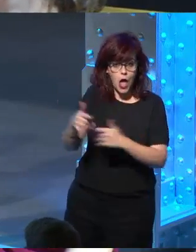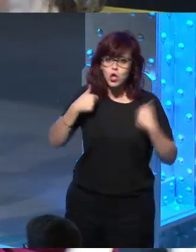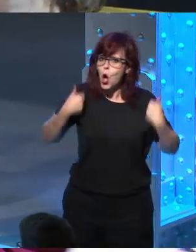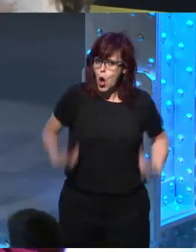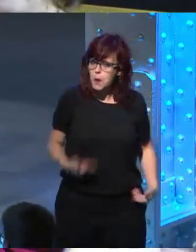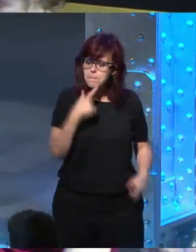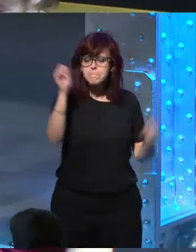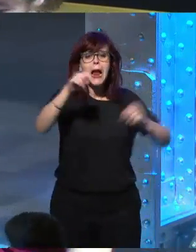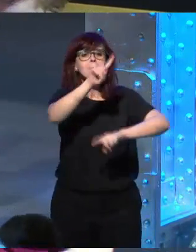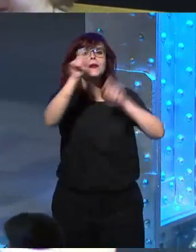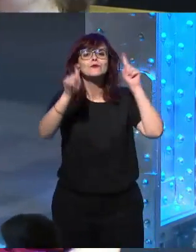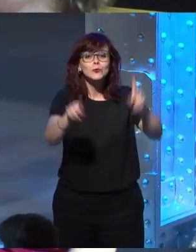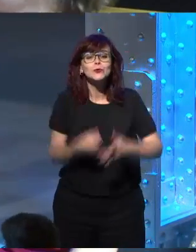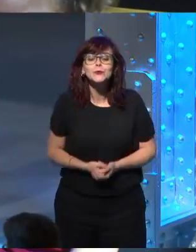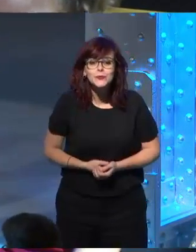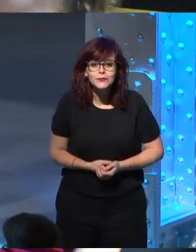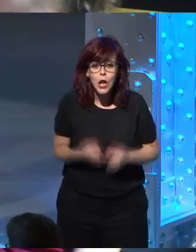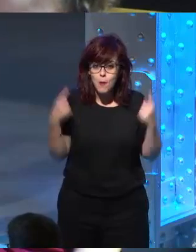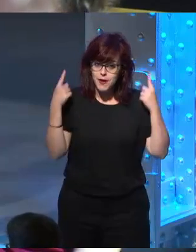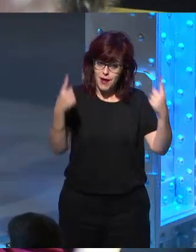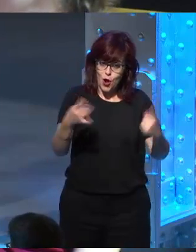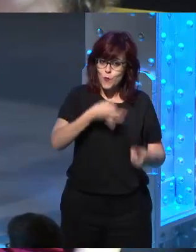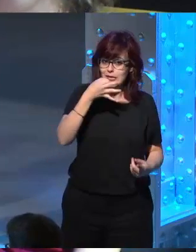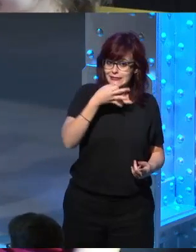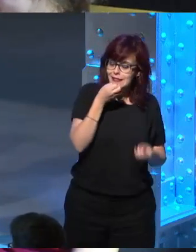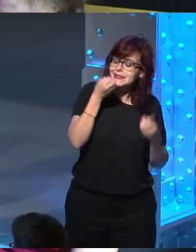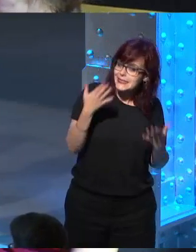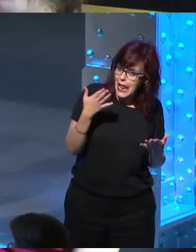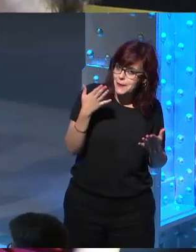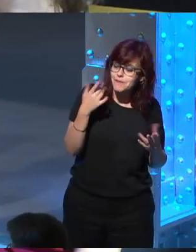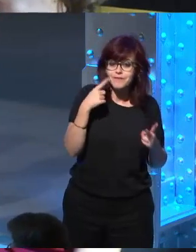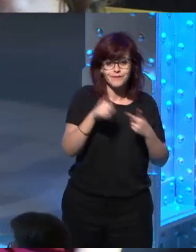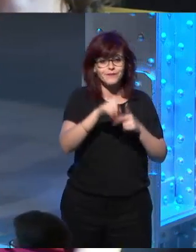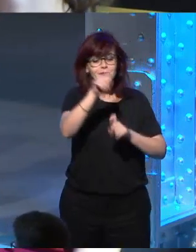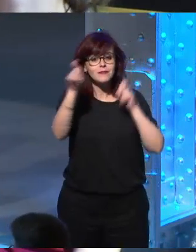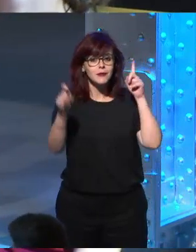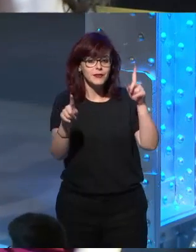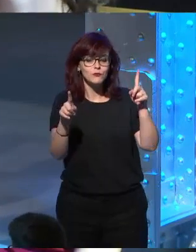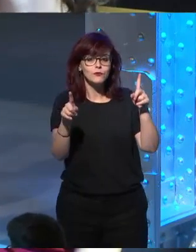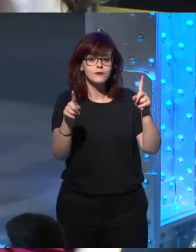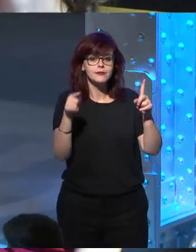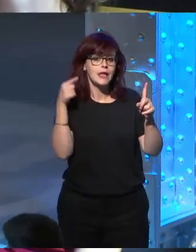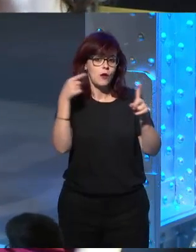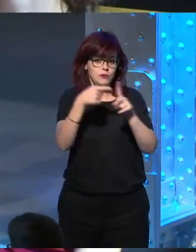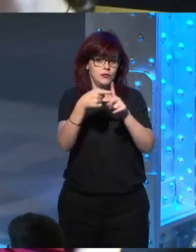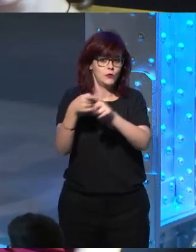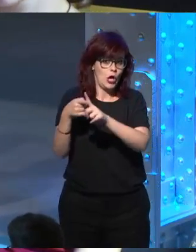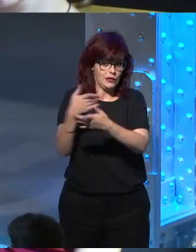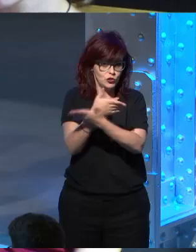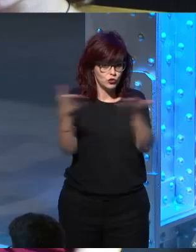Yo pregunto. Vale, pues lo primero, buenas tardes, ¿qué tal? Y mi pregunta va a ir un poco dirigido a